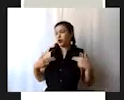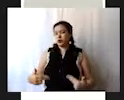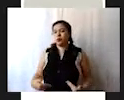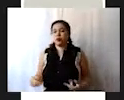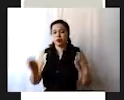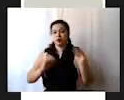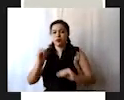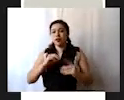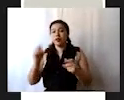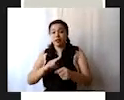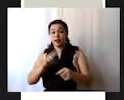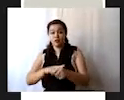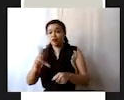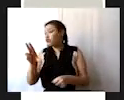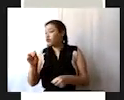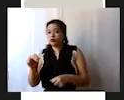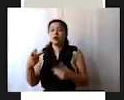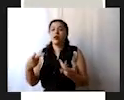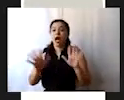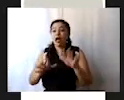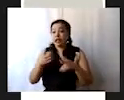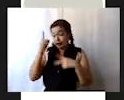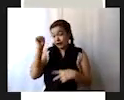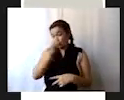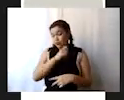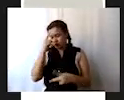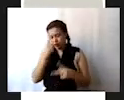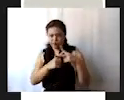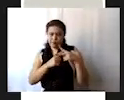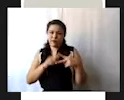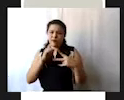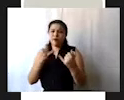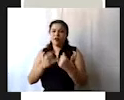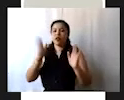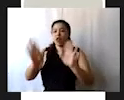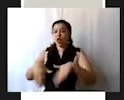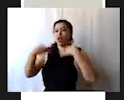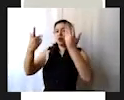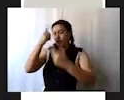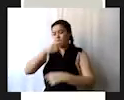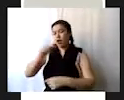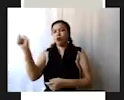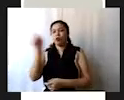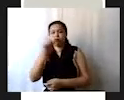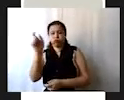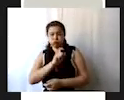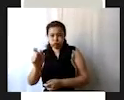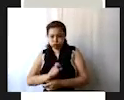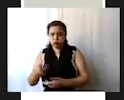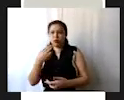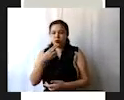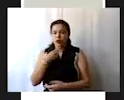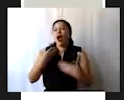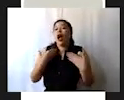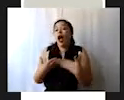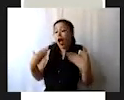son naturales y que son difíciles de cuantificar, y todo aquello que va a la atmósfera por carga de aerosoles. Actualmente, la